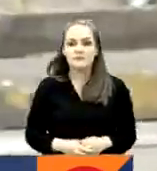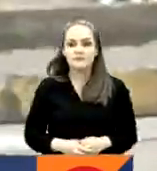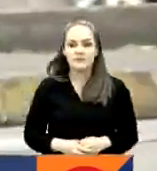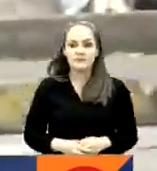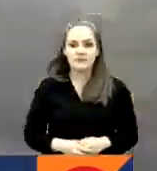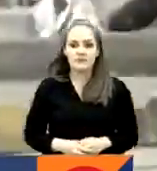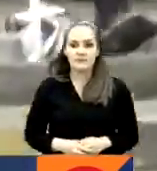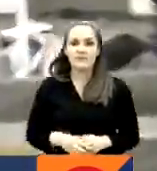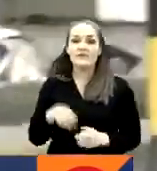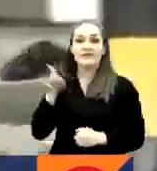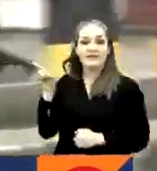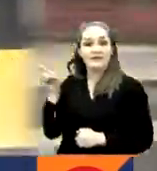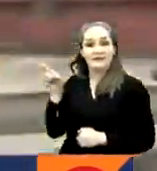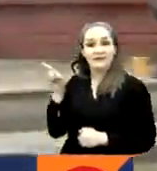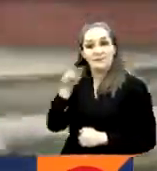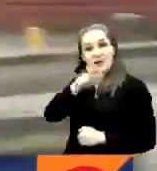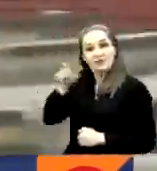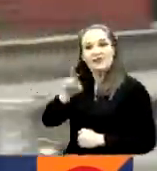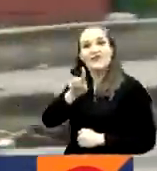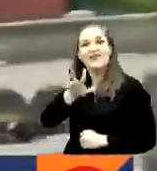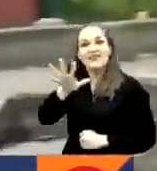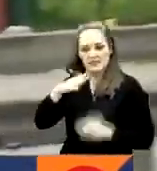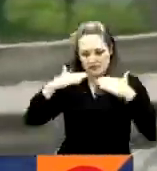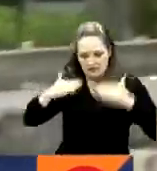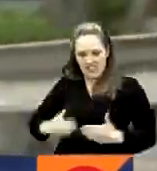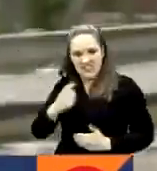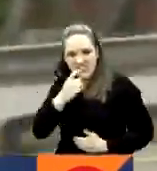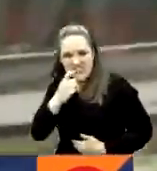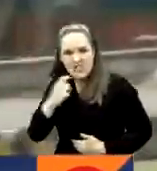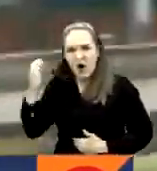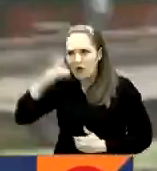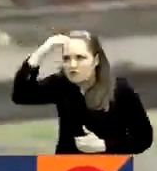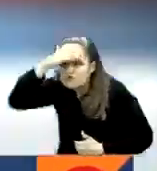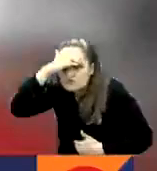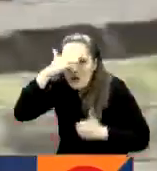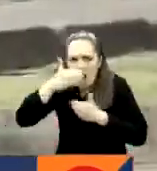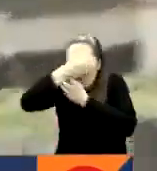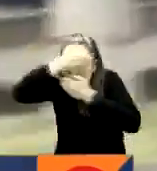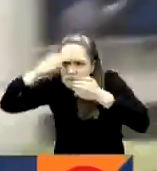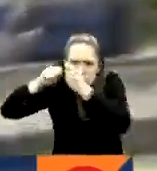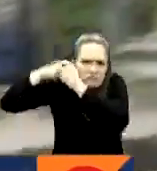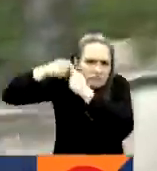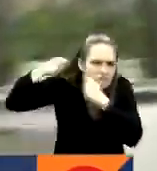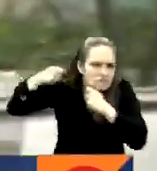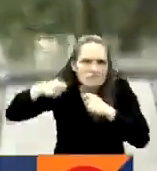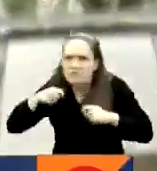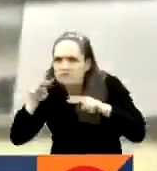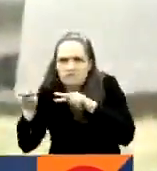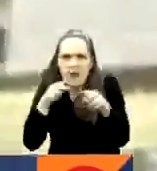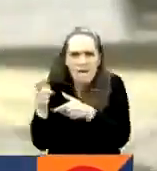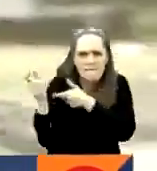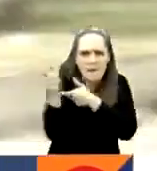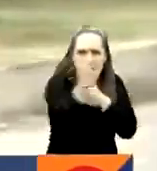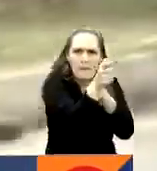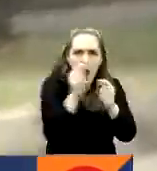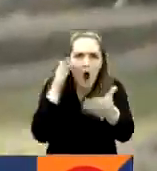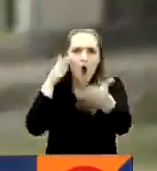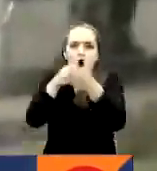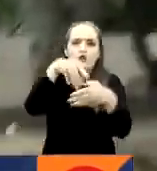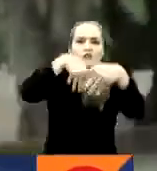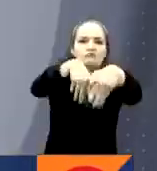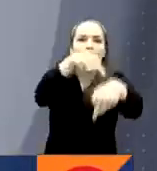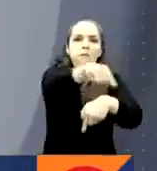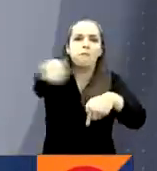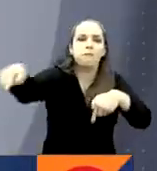Fueron al menos 15 civiles, unos portando chaleco antibalas, otros cubriéndose el rostro, los que dispararon armas de corto y largo alcance contra manifestantes en Ciudad